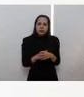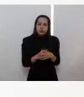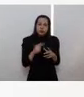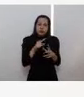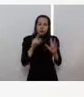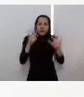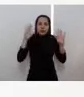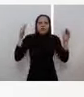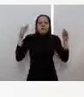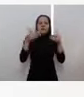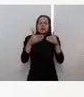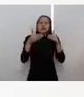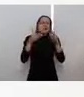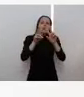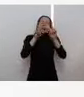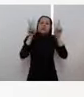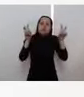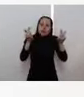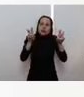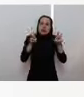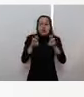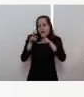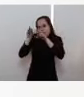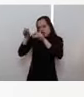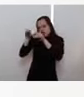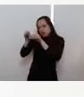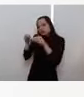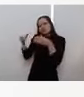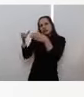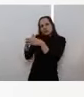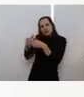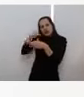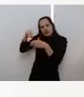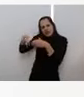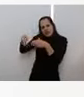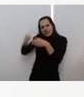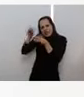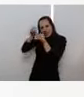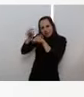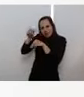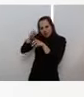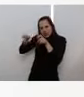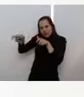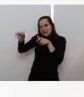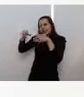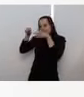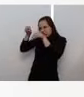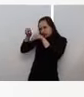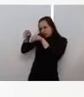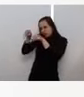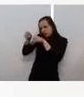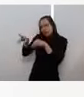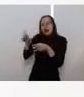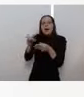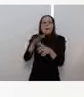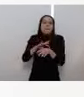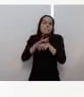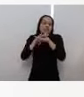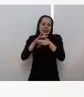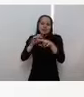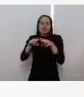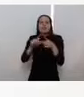dentro de la formación de talento humano en pregrado para medicina y para pregrado en áreas como